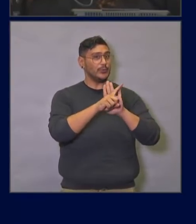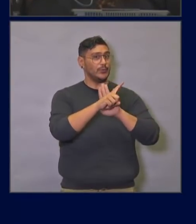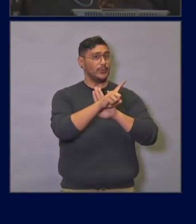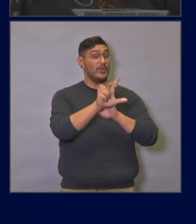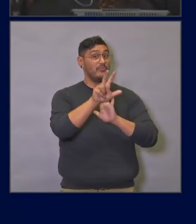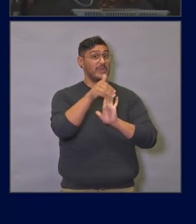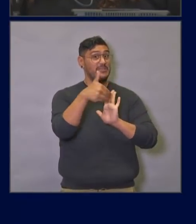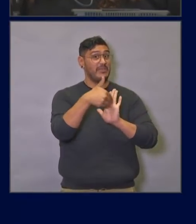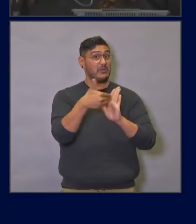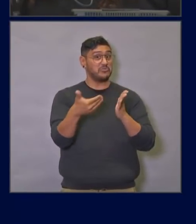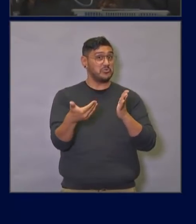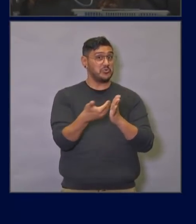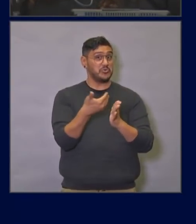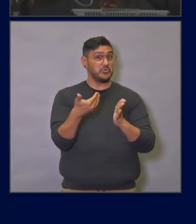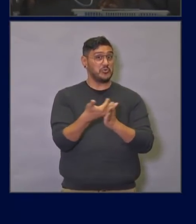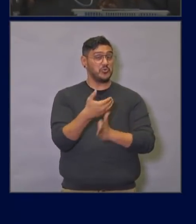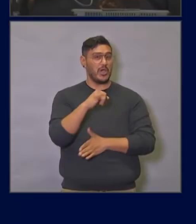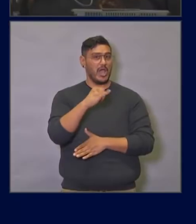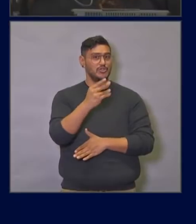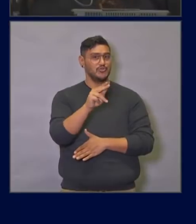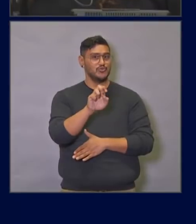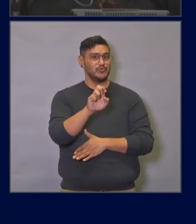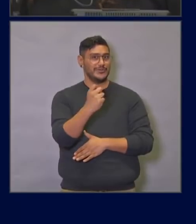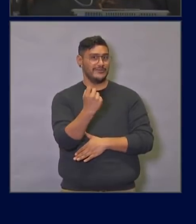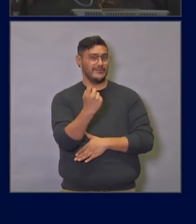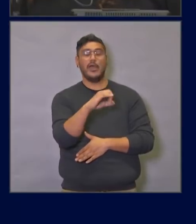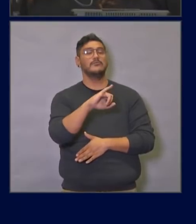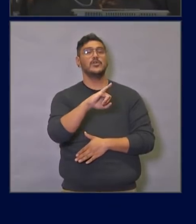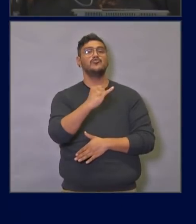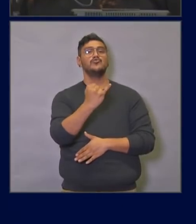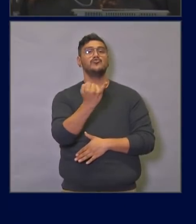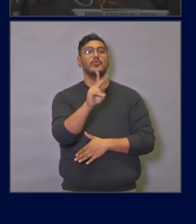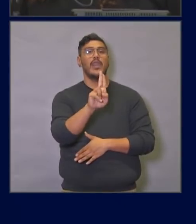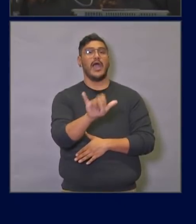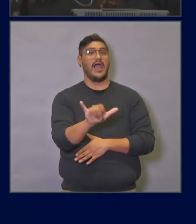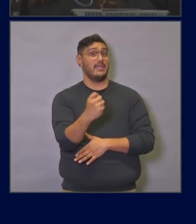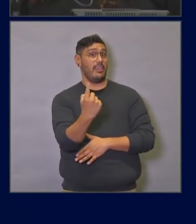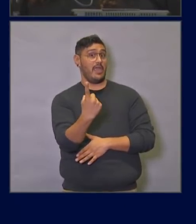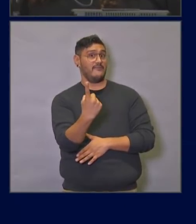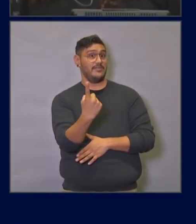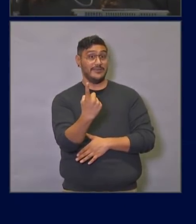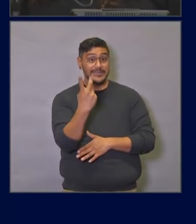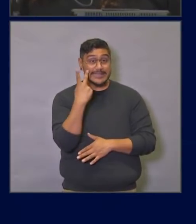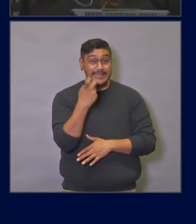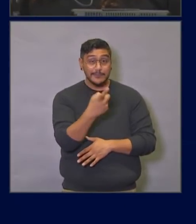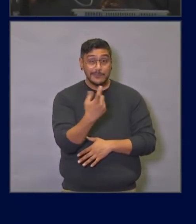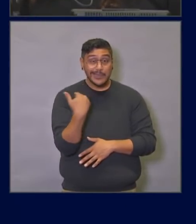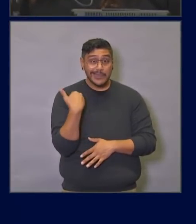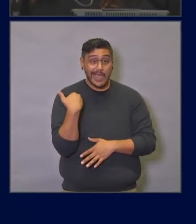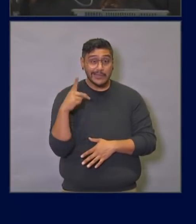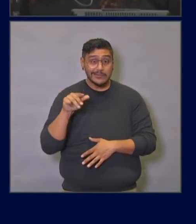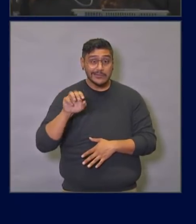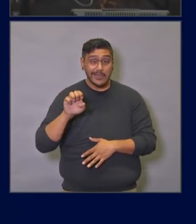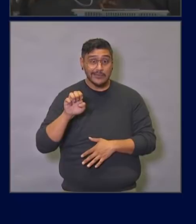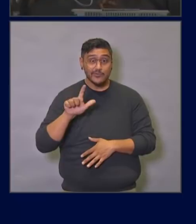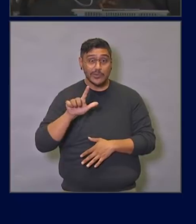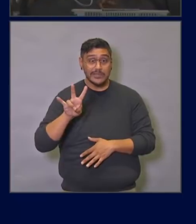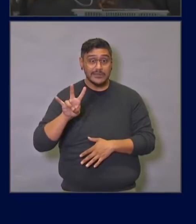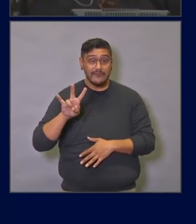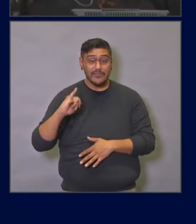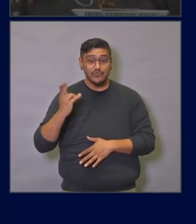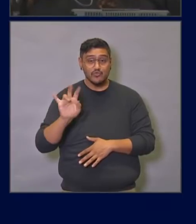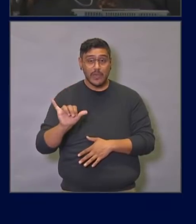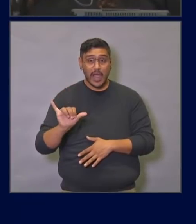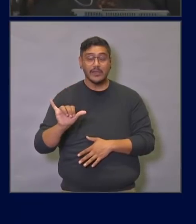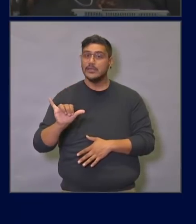nuevos el 11 de julio. Puede ver para la última fecha en este gráfico, el 27 de julio,